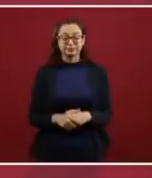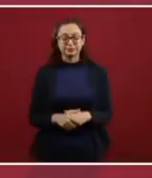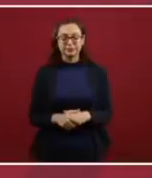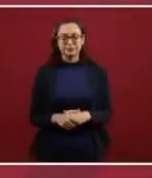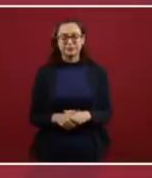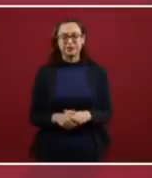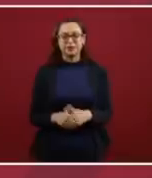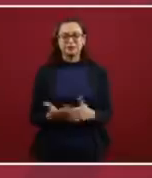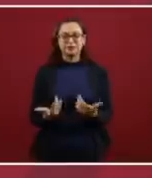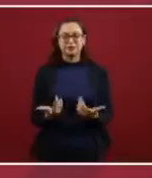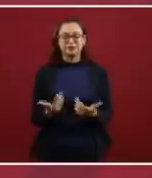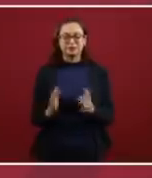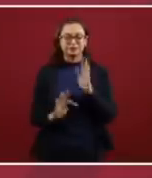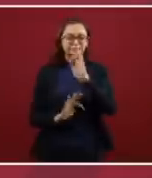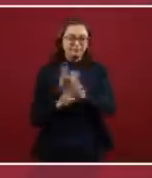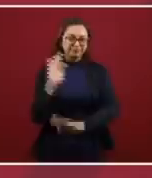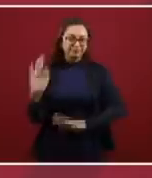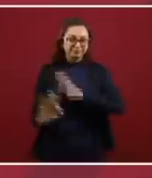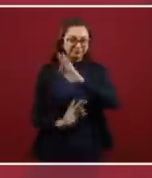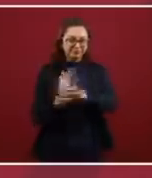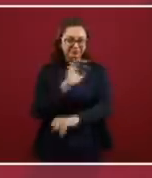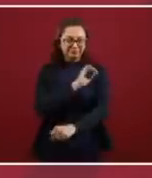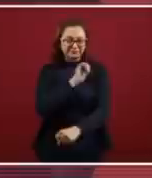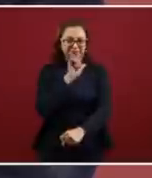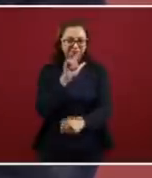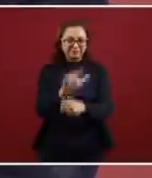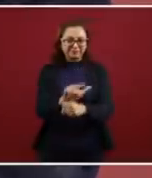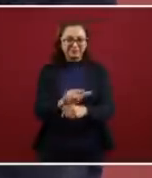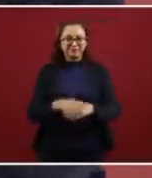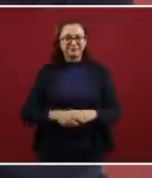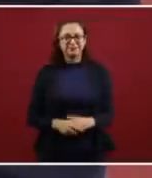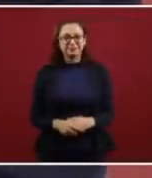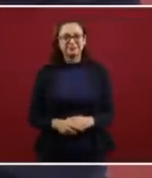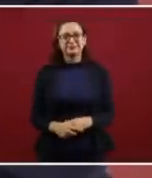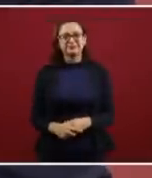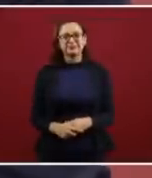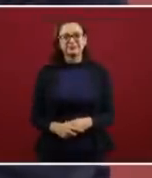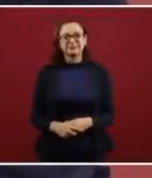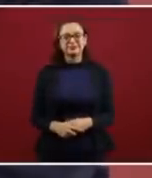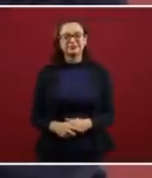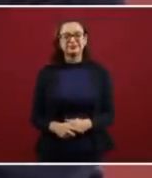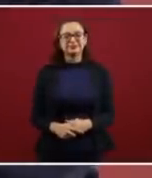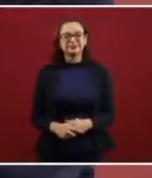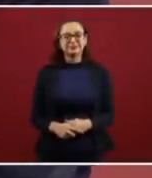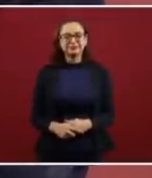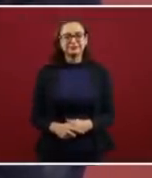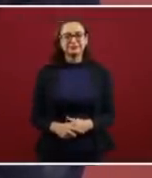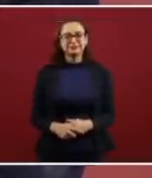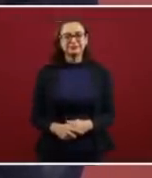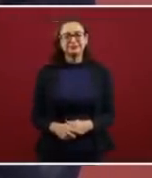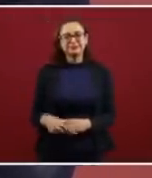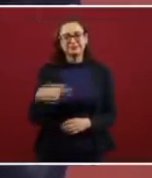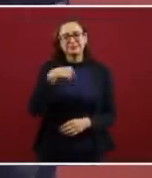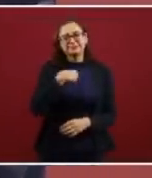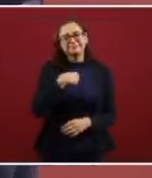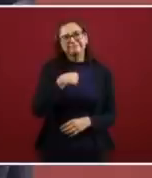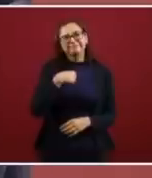un trato especial. Yo diría que son dos